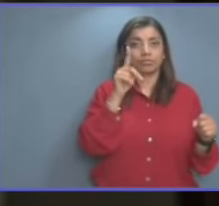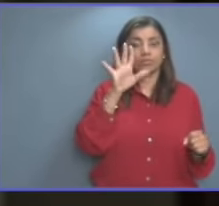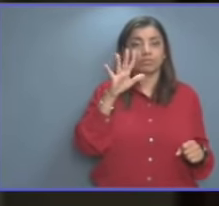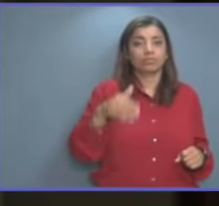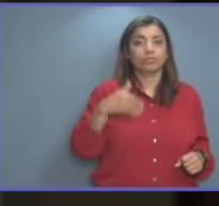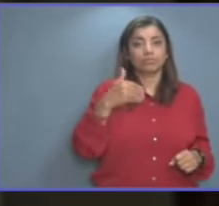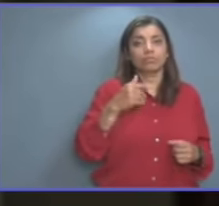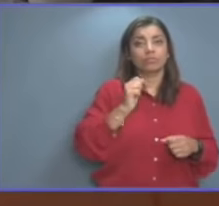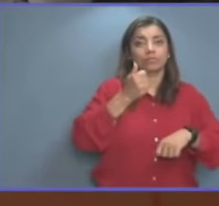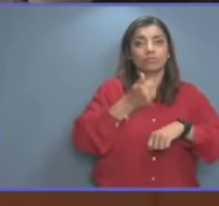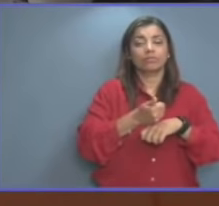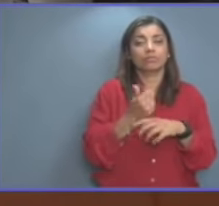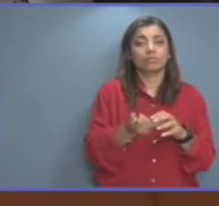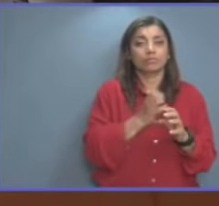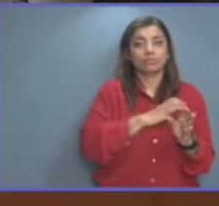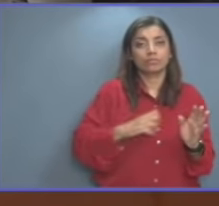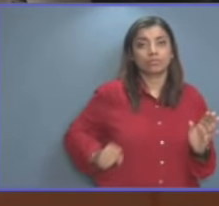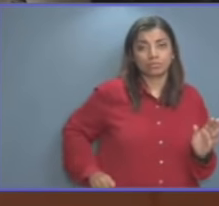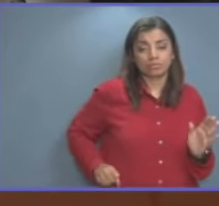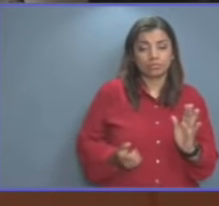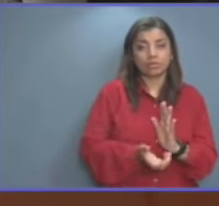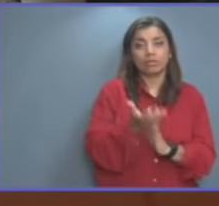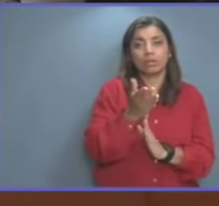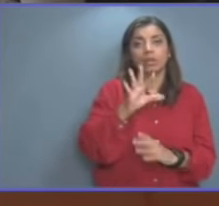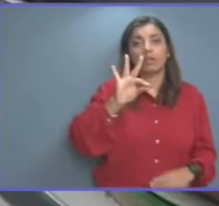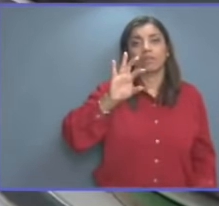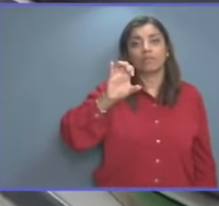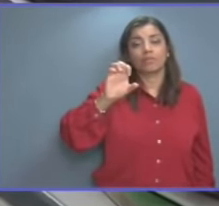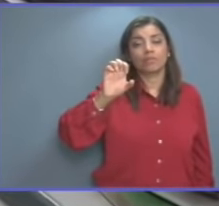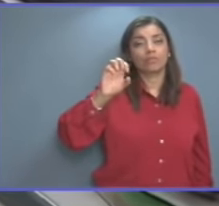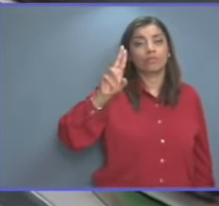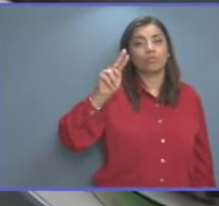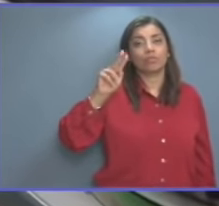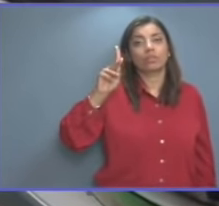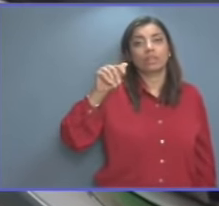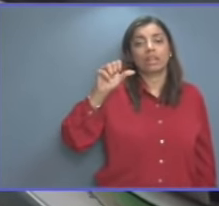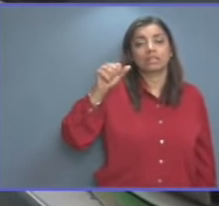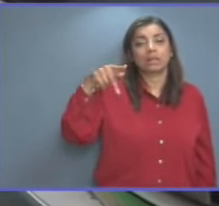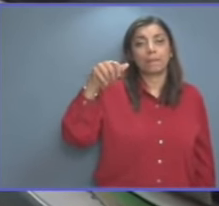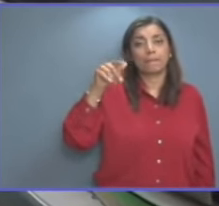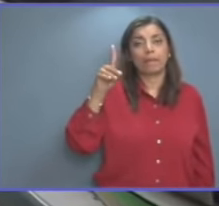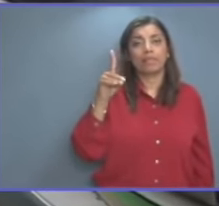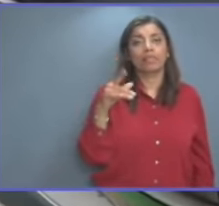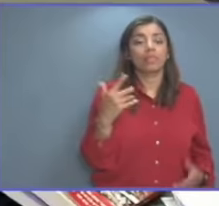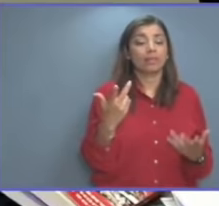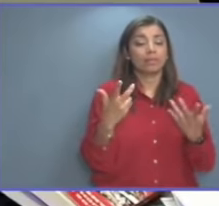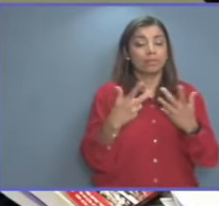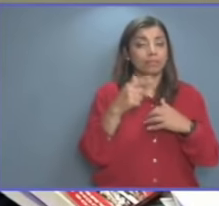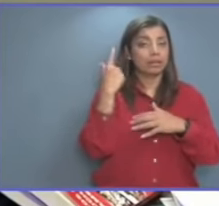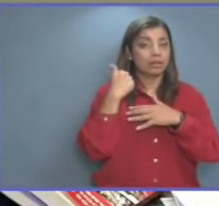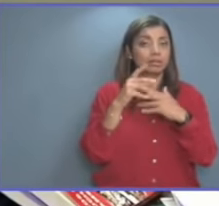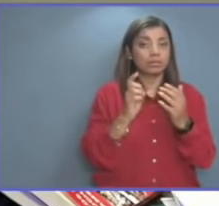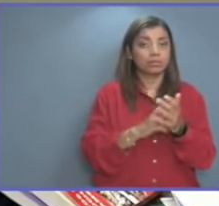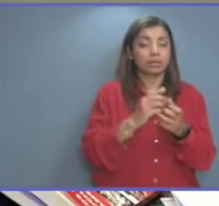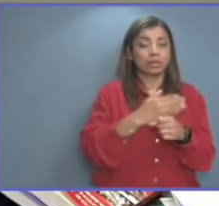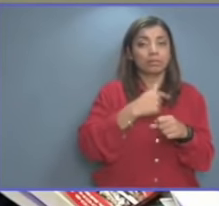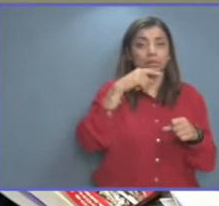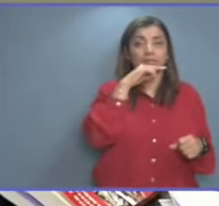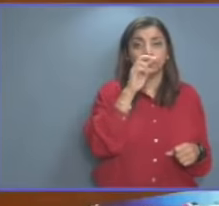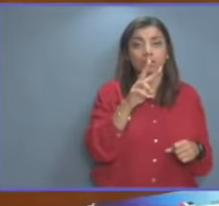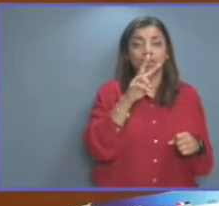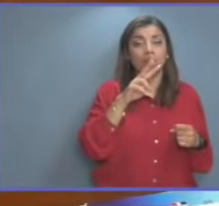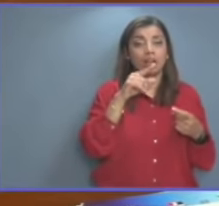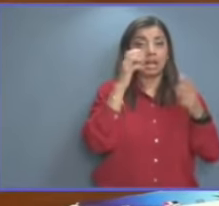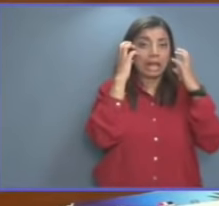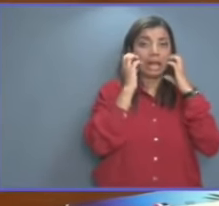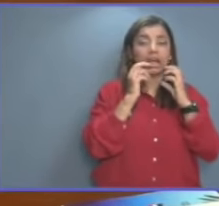fundación salvadoreña para la democracia y el desarrollo social fundaspad que era integrada por ex diputados del fmln como schafik